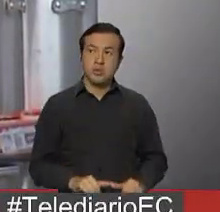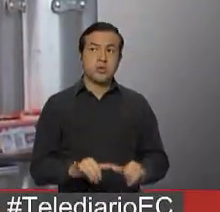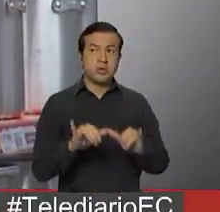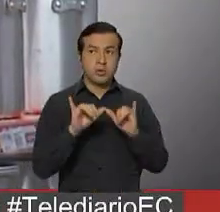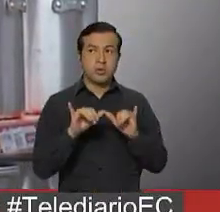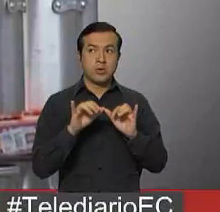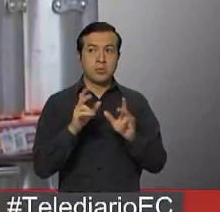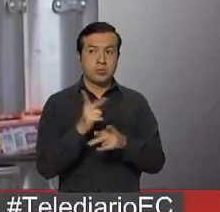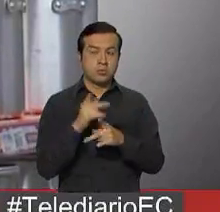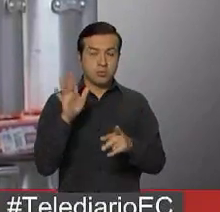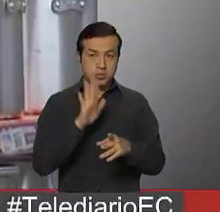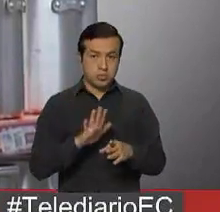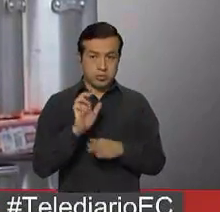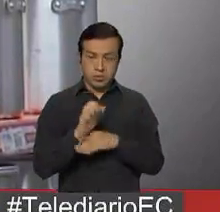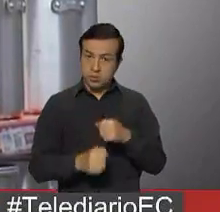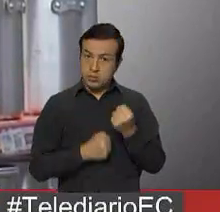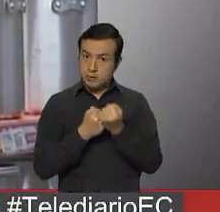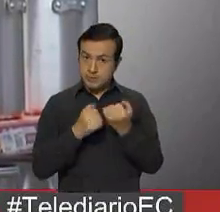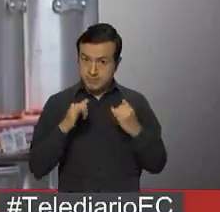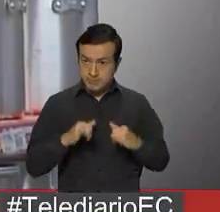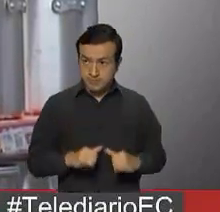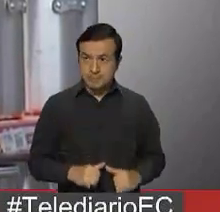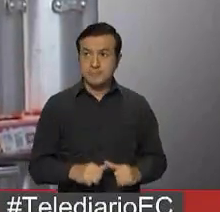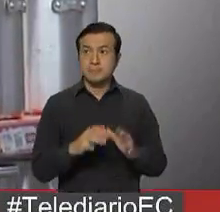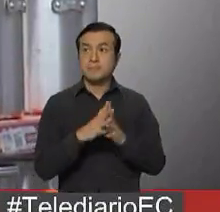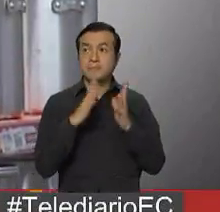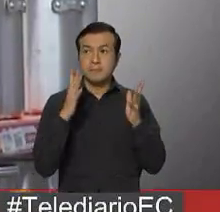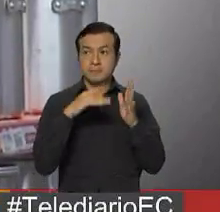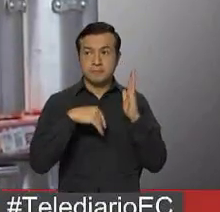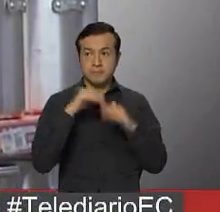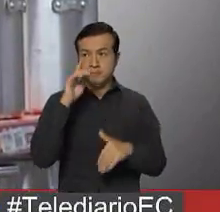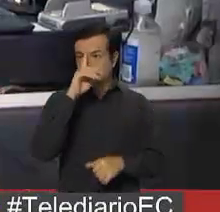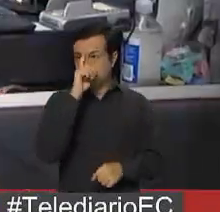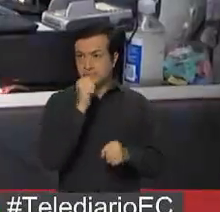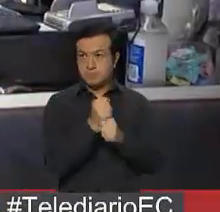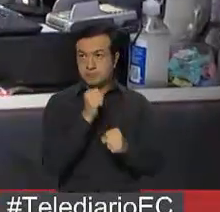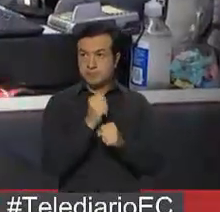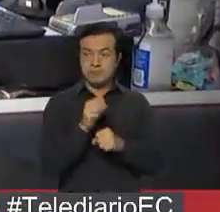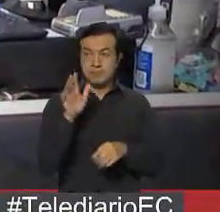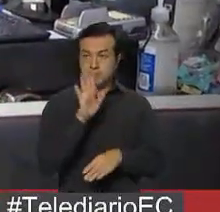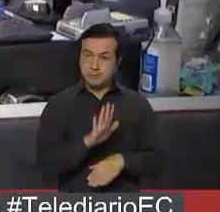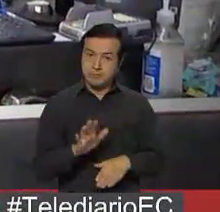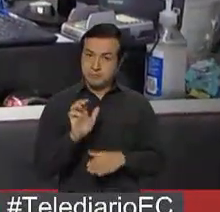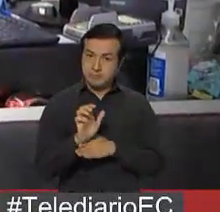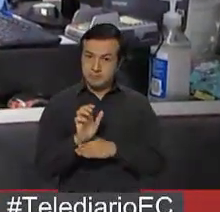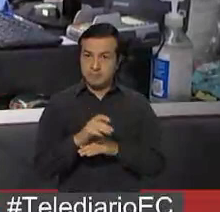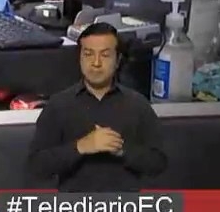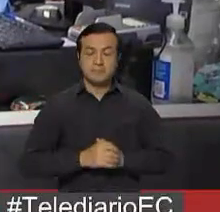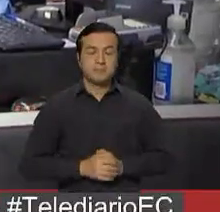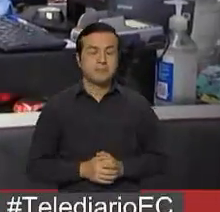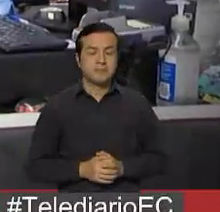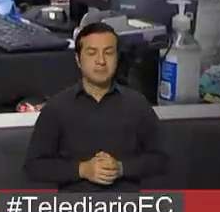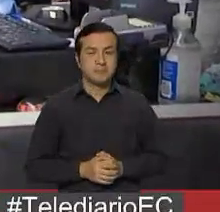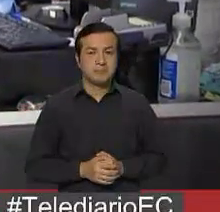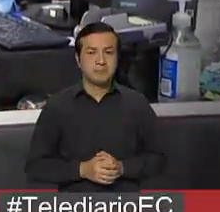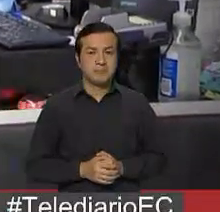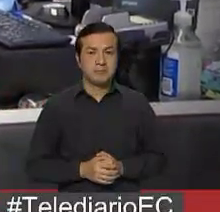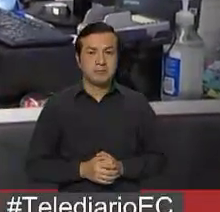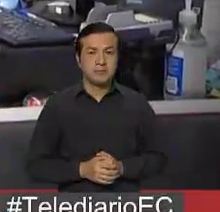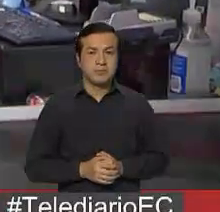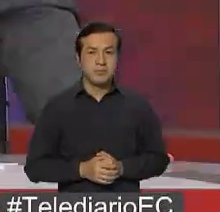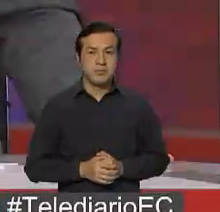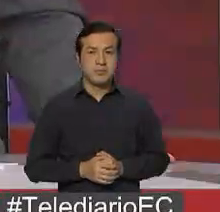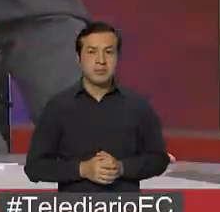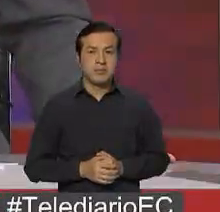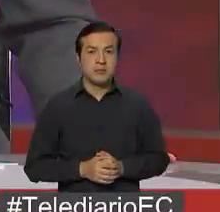nacional garantice y el empleo de los ecuatorianos santiago tello medios públicos